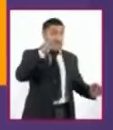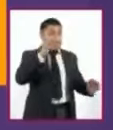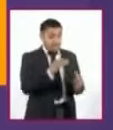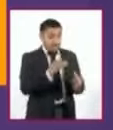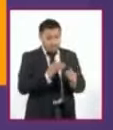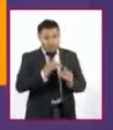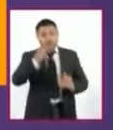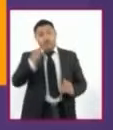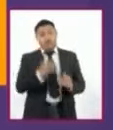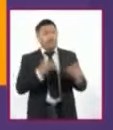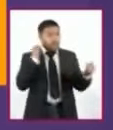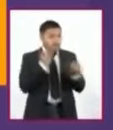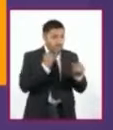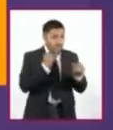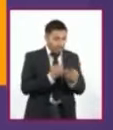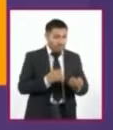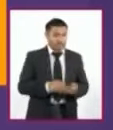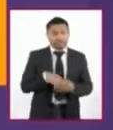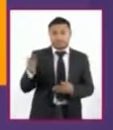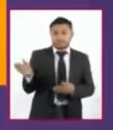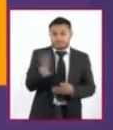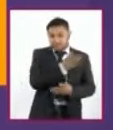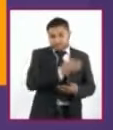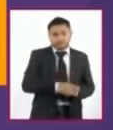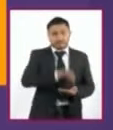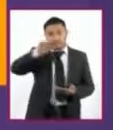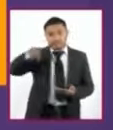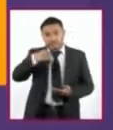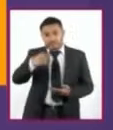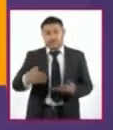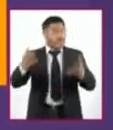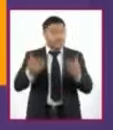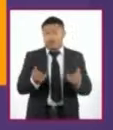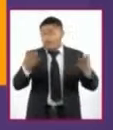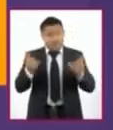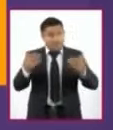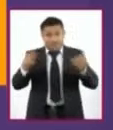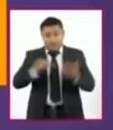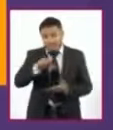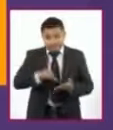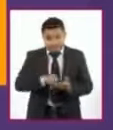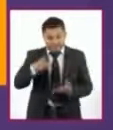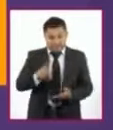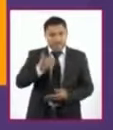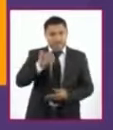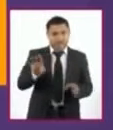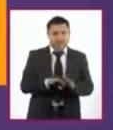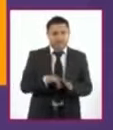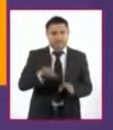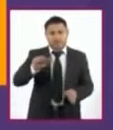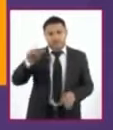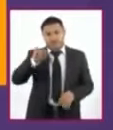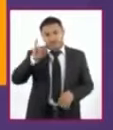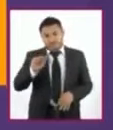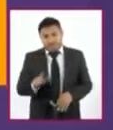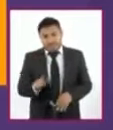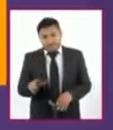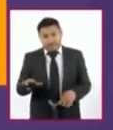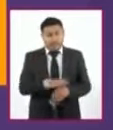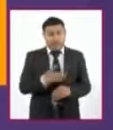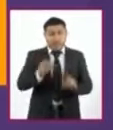simetría. Inciso J, no es simetría central, pero sí es simetría axial, por la